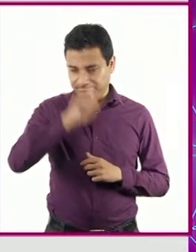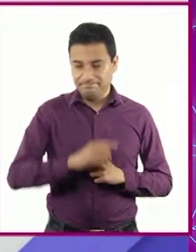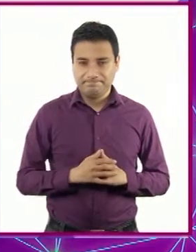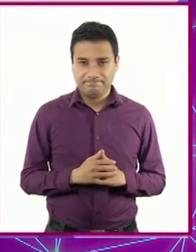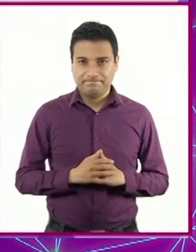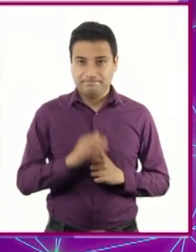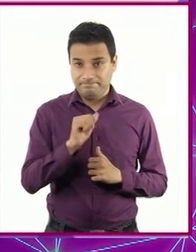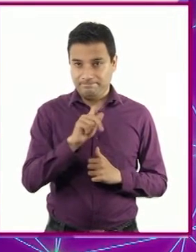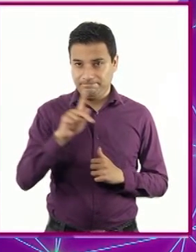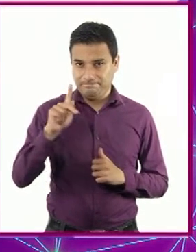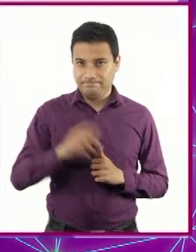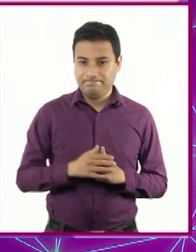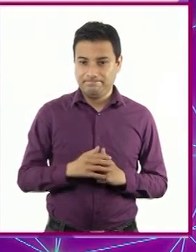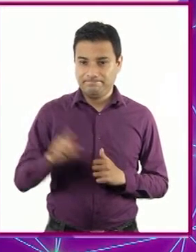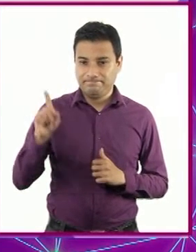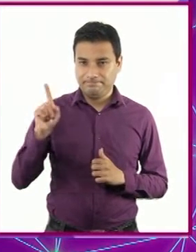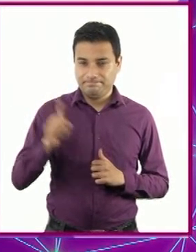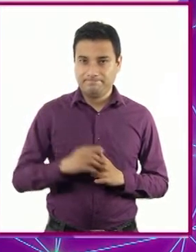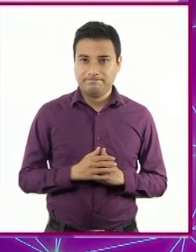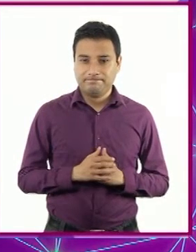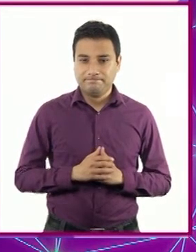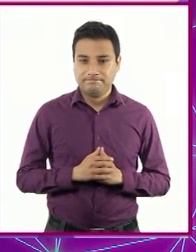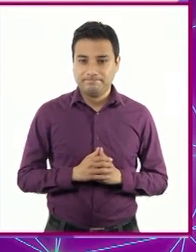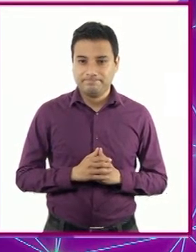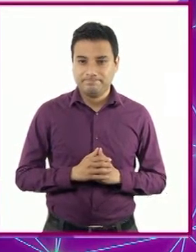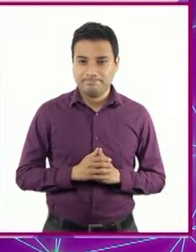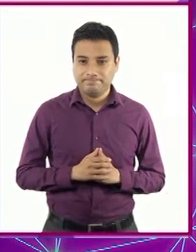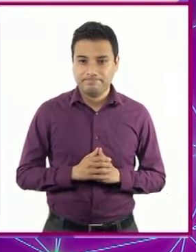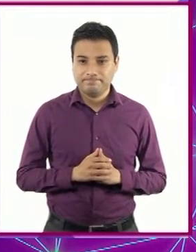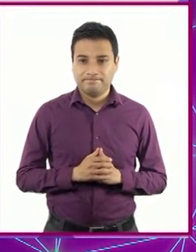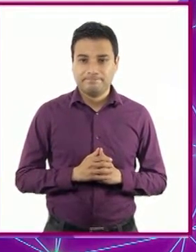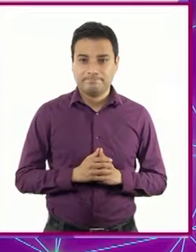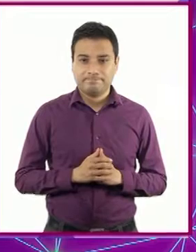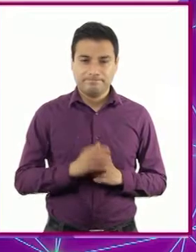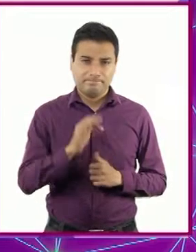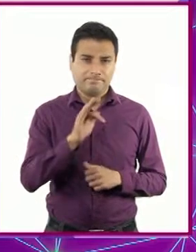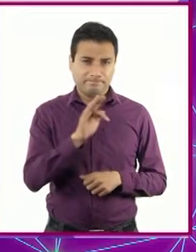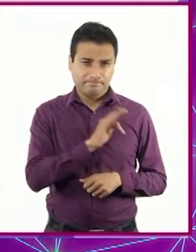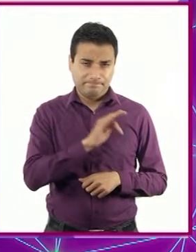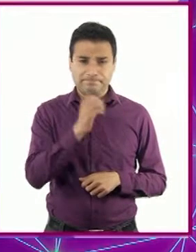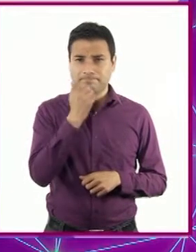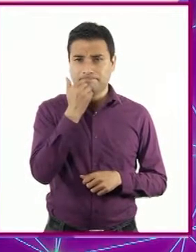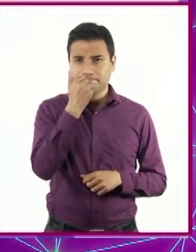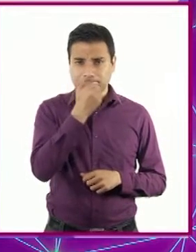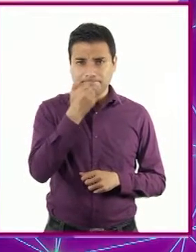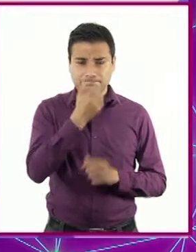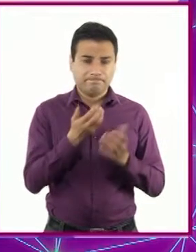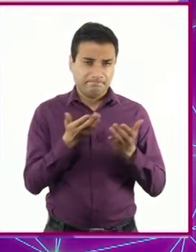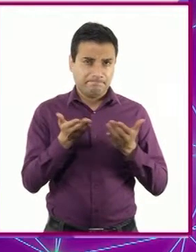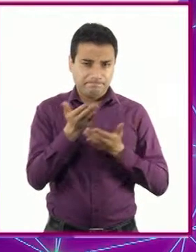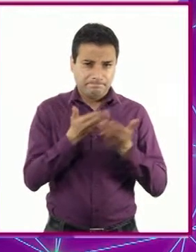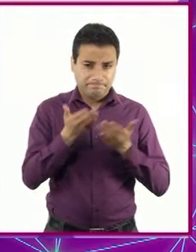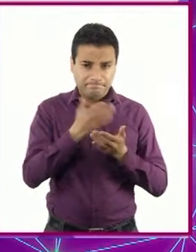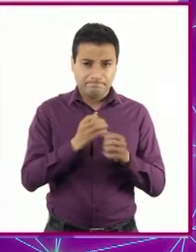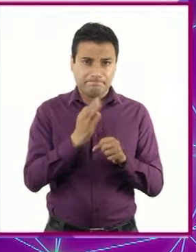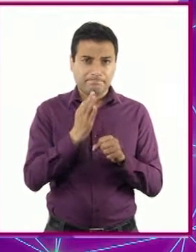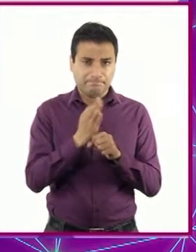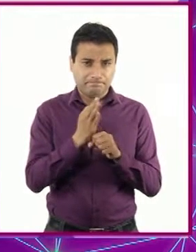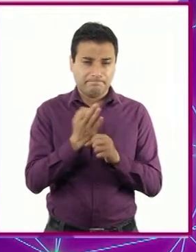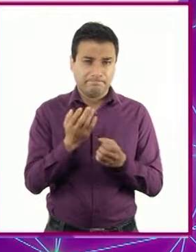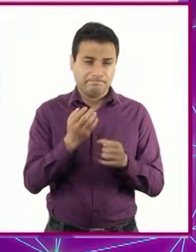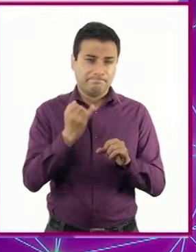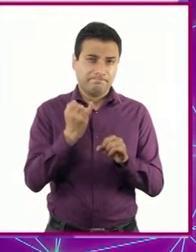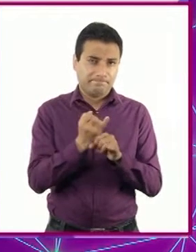aplicación, Baker Mix Chemical, para compartir con sus alumnas y alumnos y en qué en esta nueva etapa de modalidad de educación a